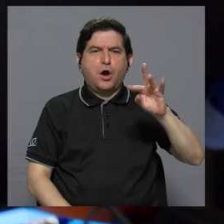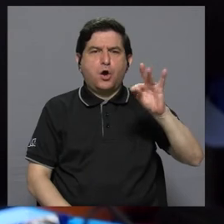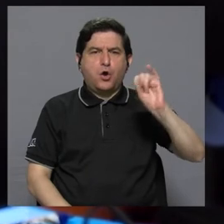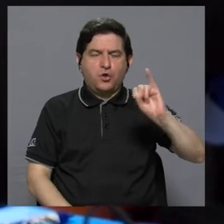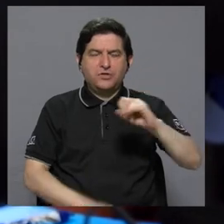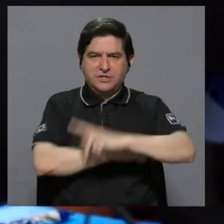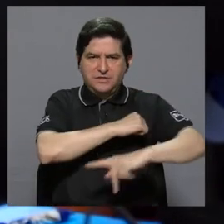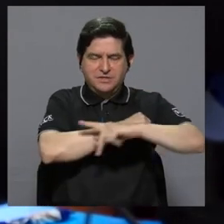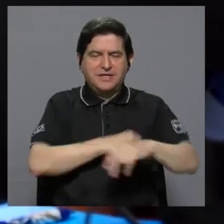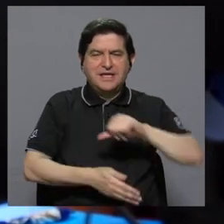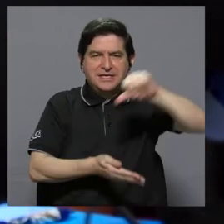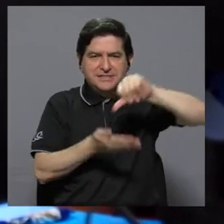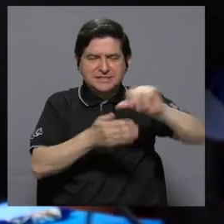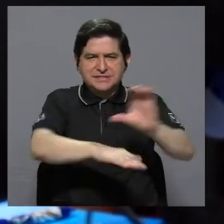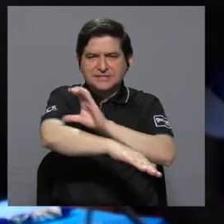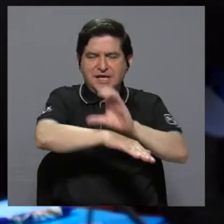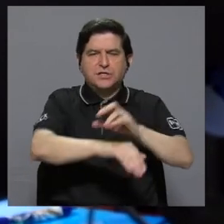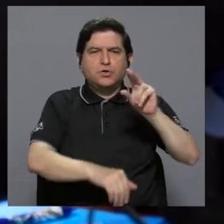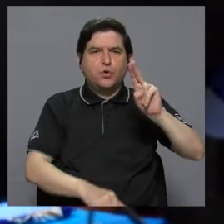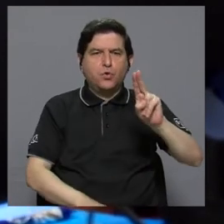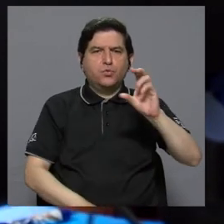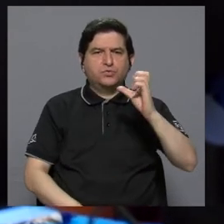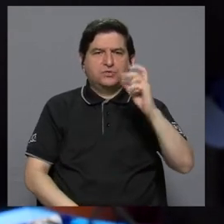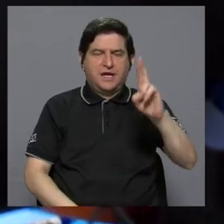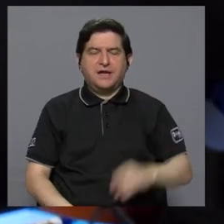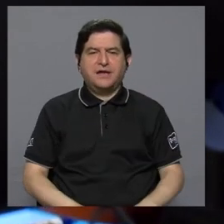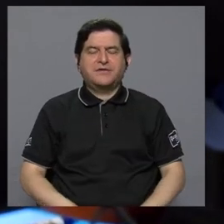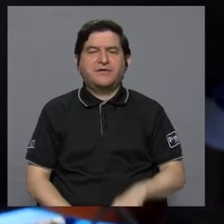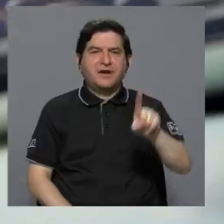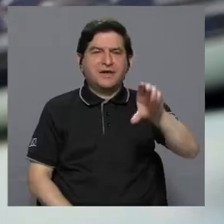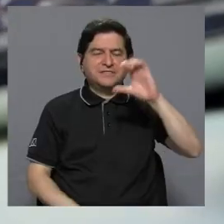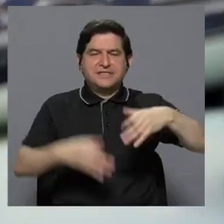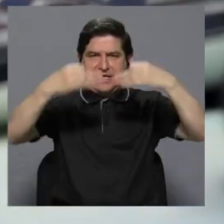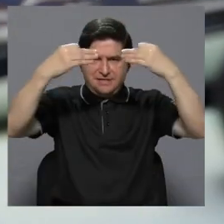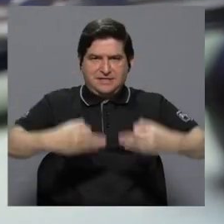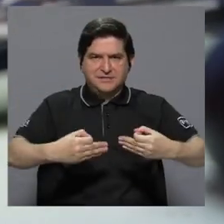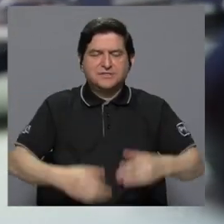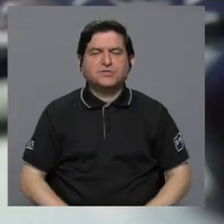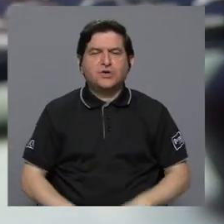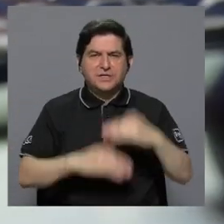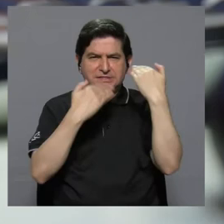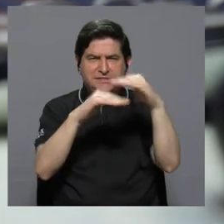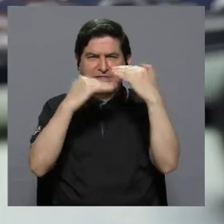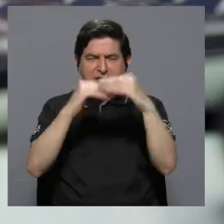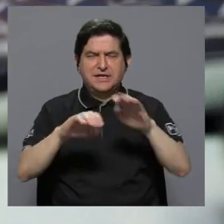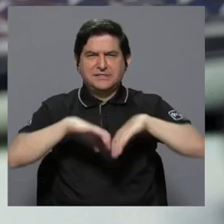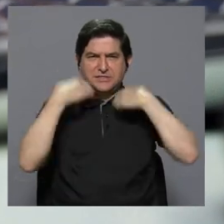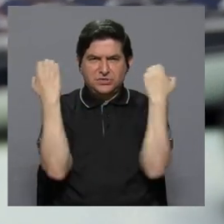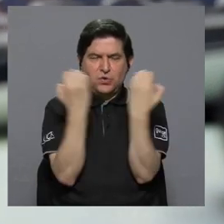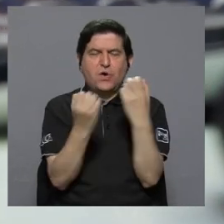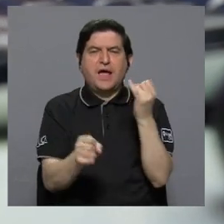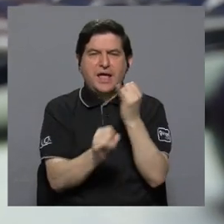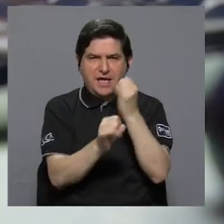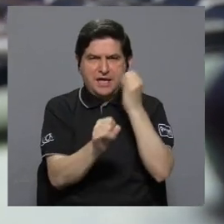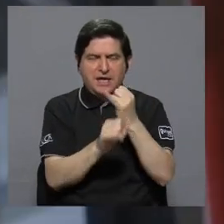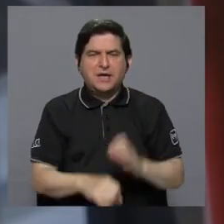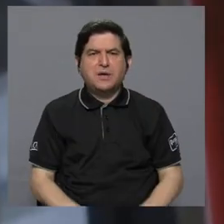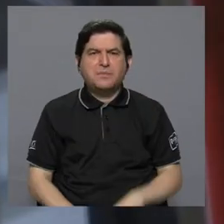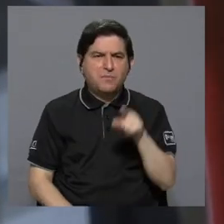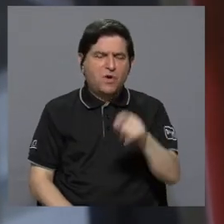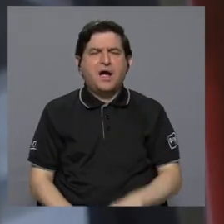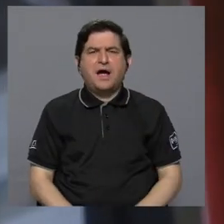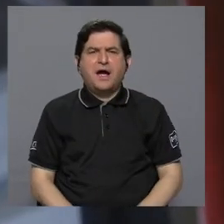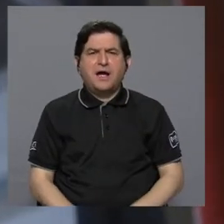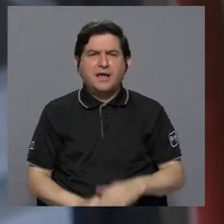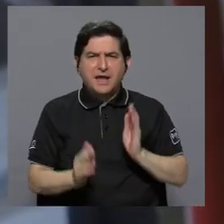el Centro de Informática de la UCR aplicó más de 100 medidas, restringió en los equipos de la institución puertos